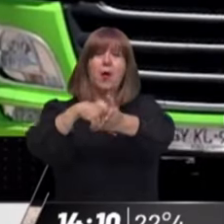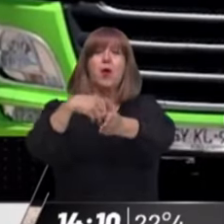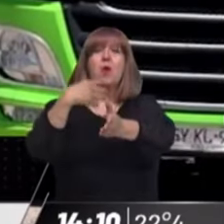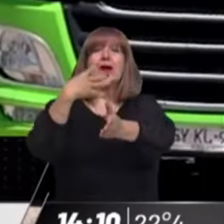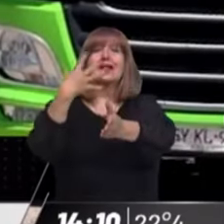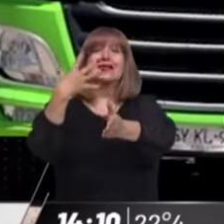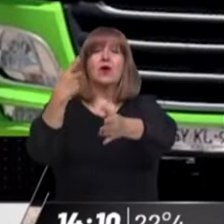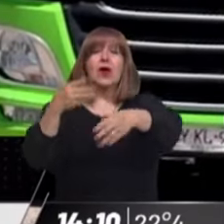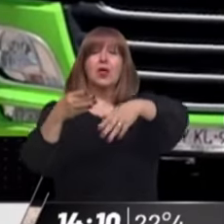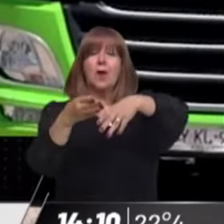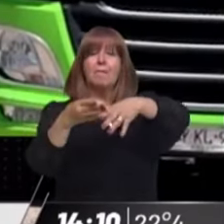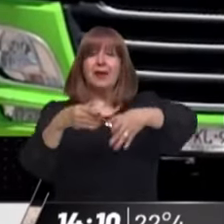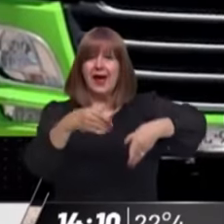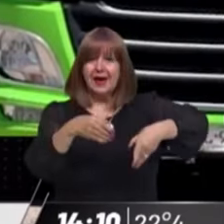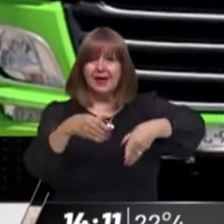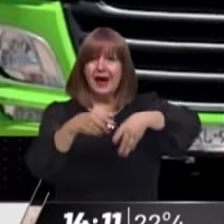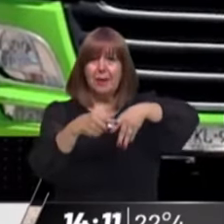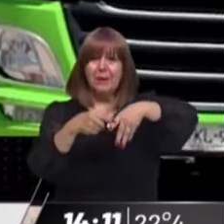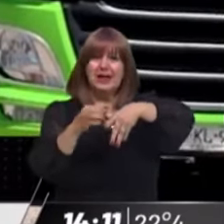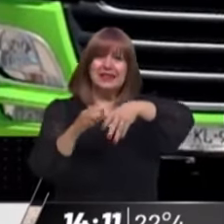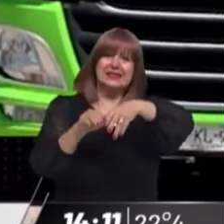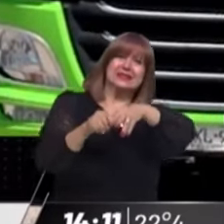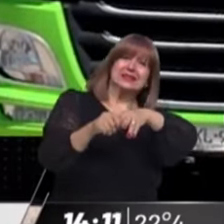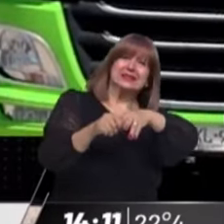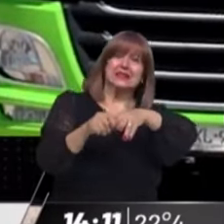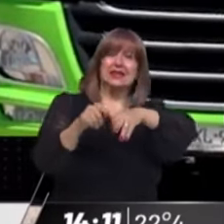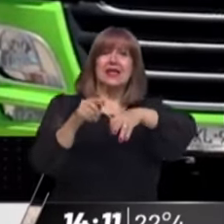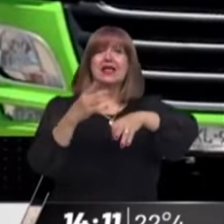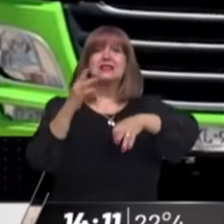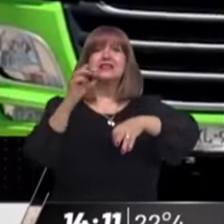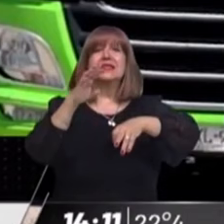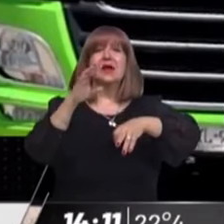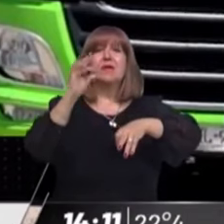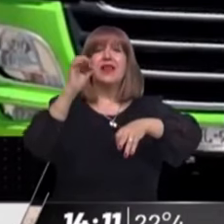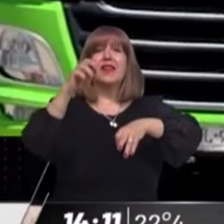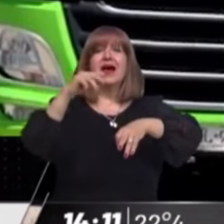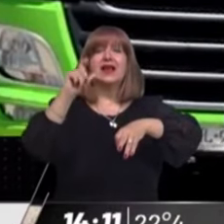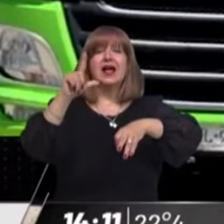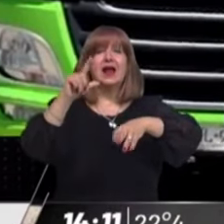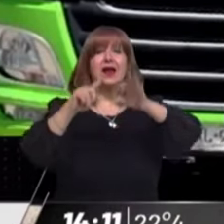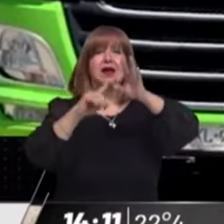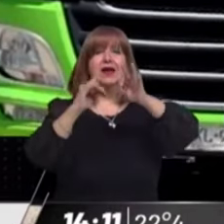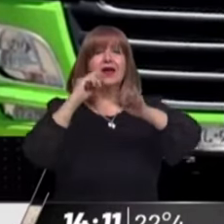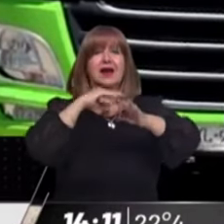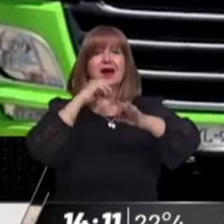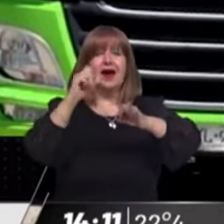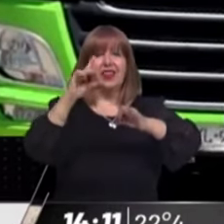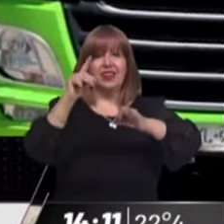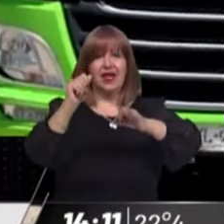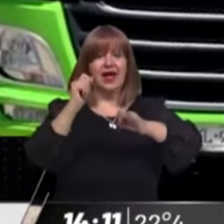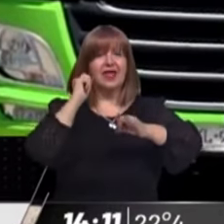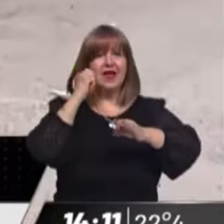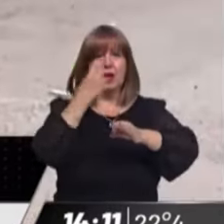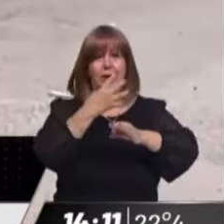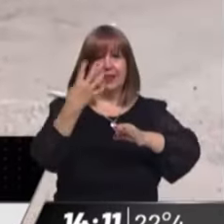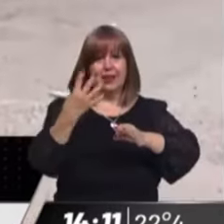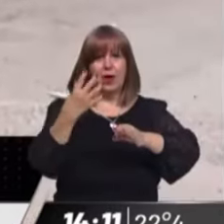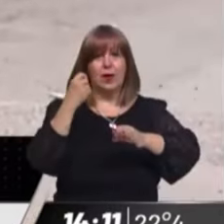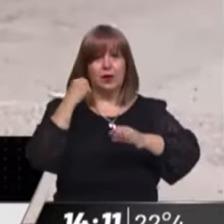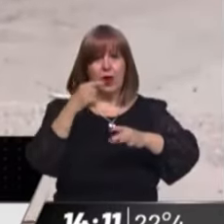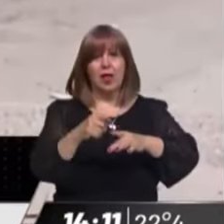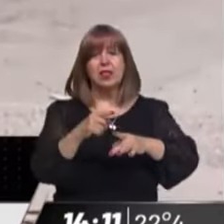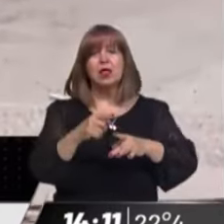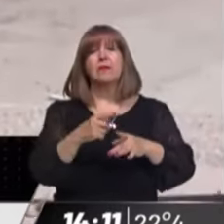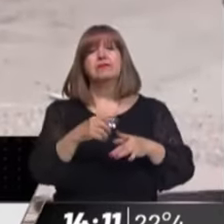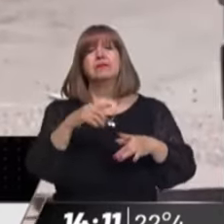le provoca graves heridas. El autor del delito es el camionero trasandino Daniel Andrés Quijada, de 44 años, quien al ser interrogado por